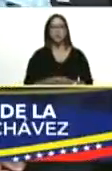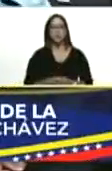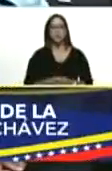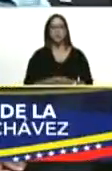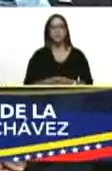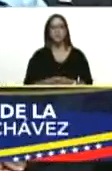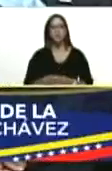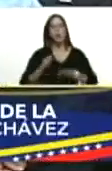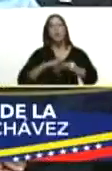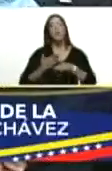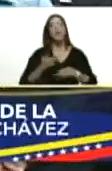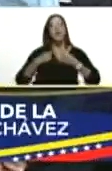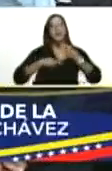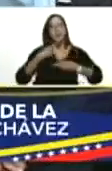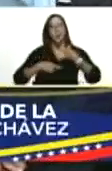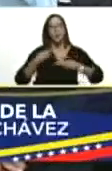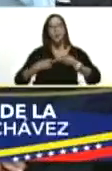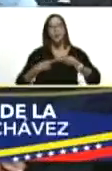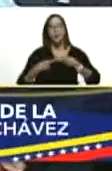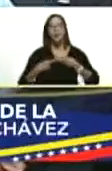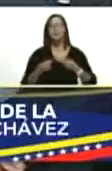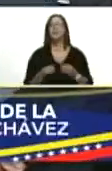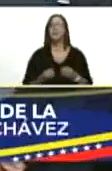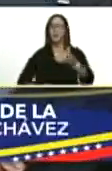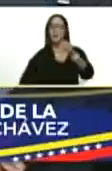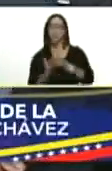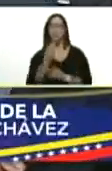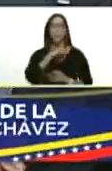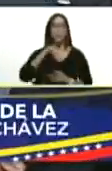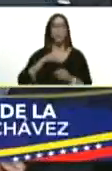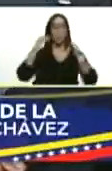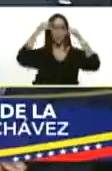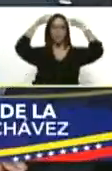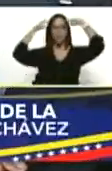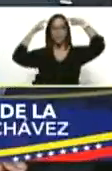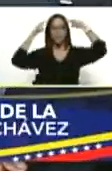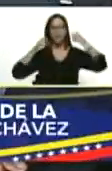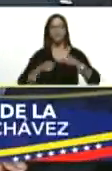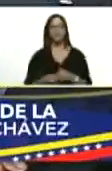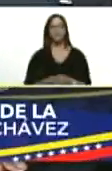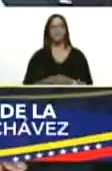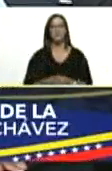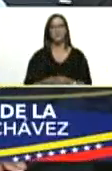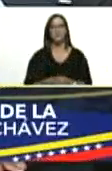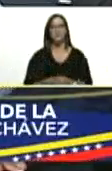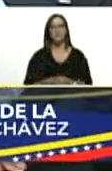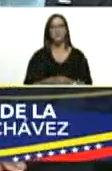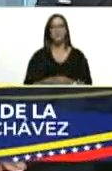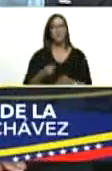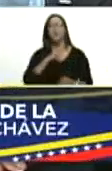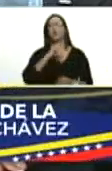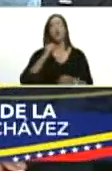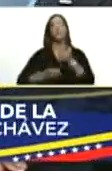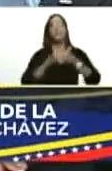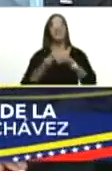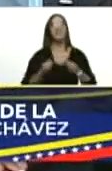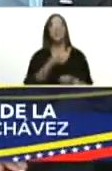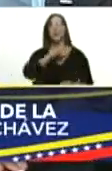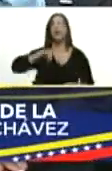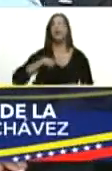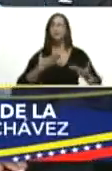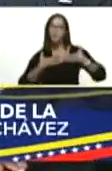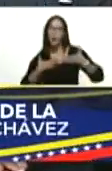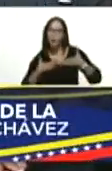porque esta revolución fundada por nuestro comandante Chávez no se hizo para nosotros en